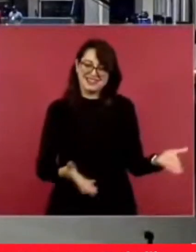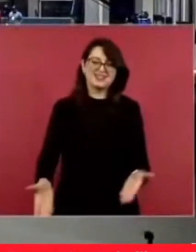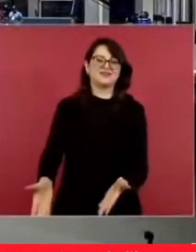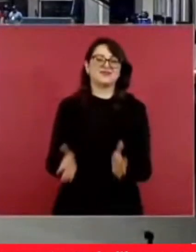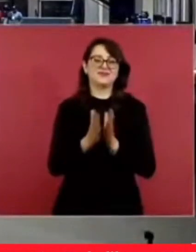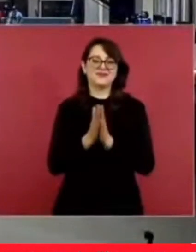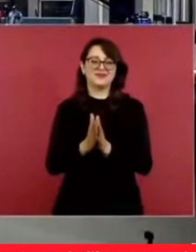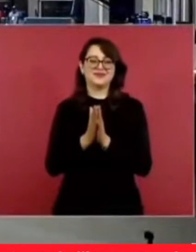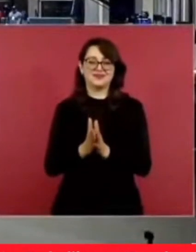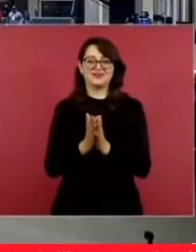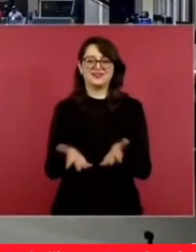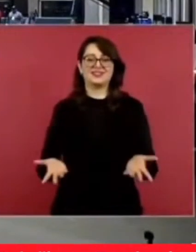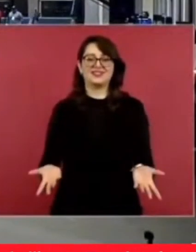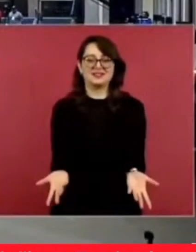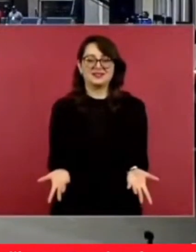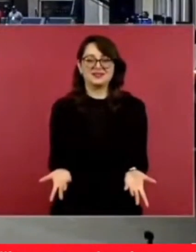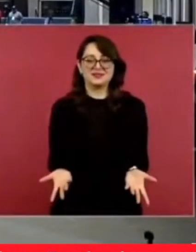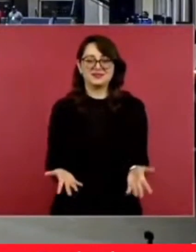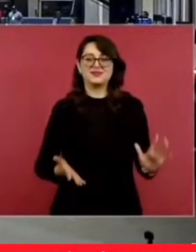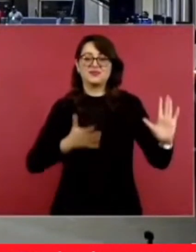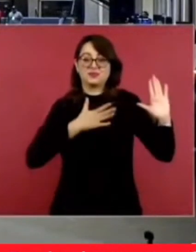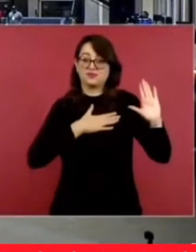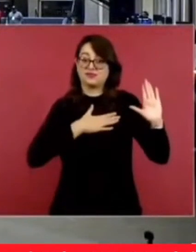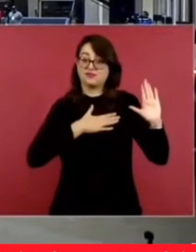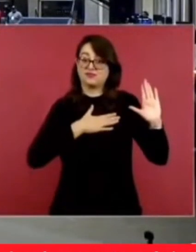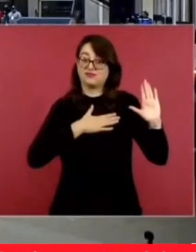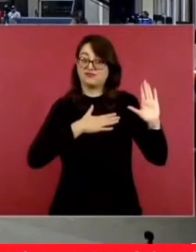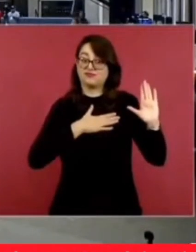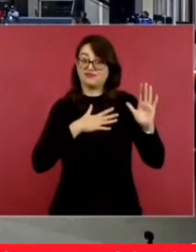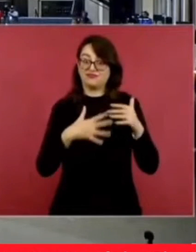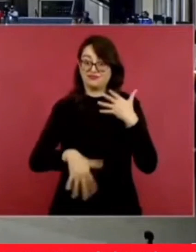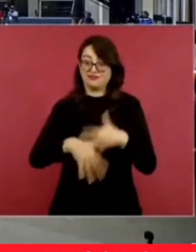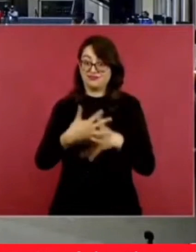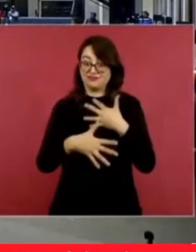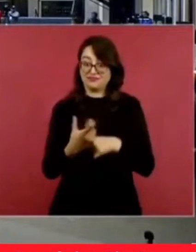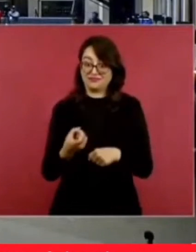Porque tienen el compromiso de terminarlo en 15 días.